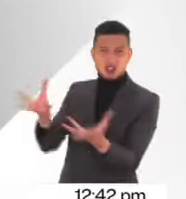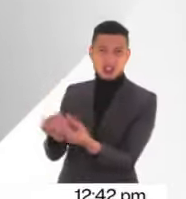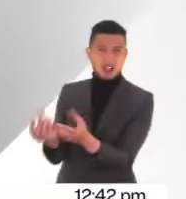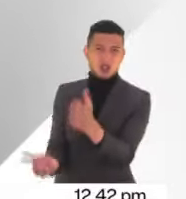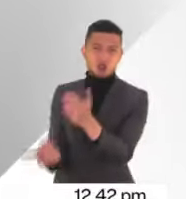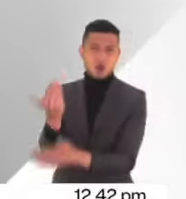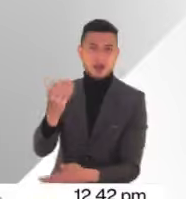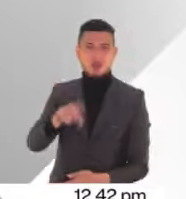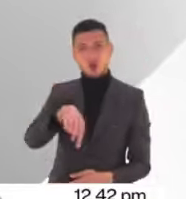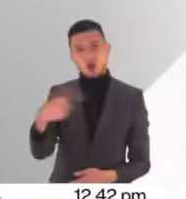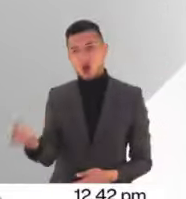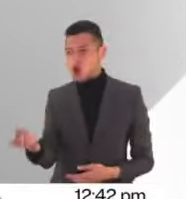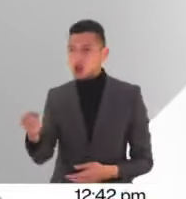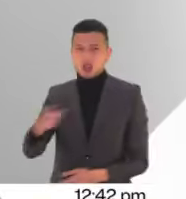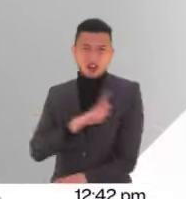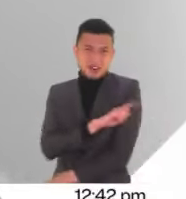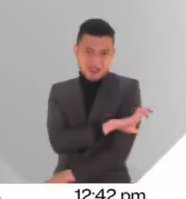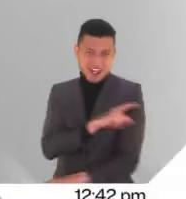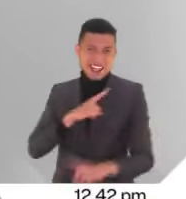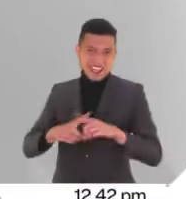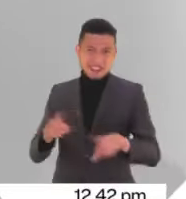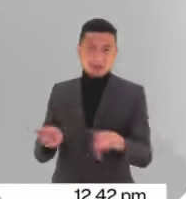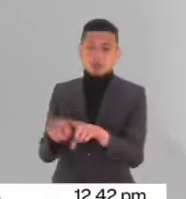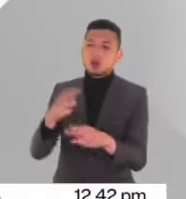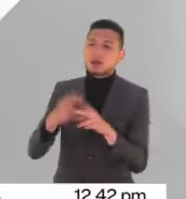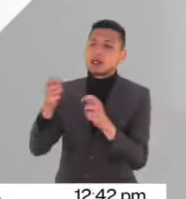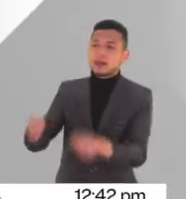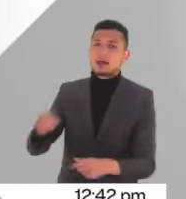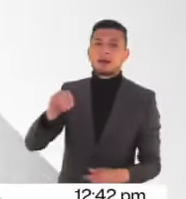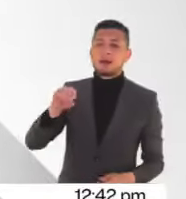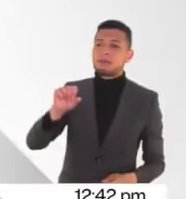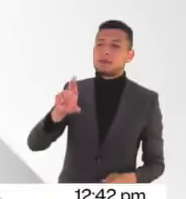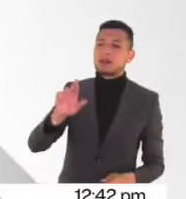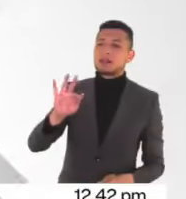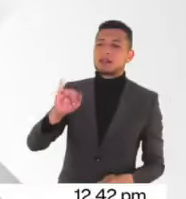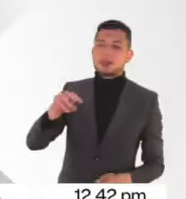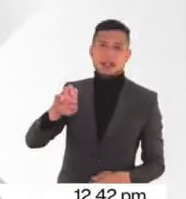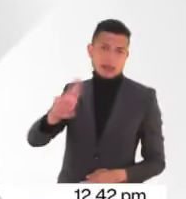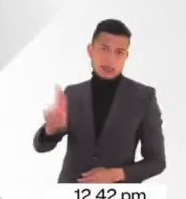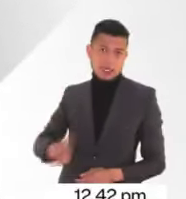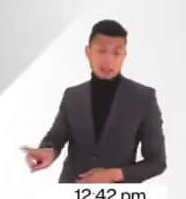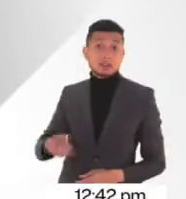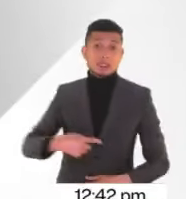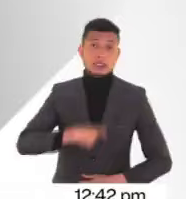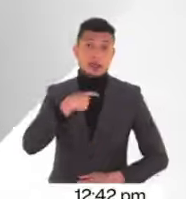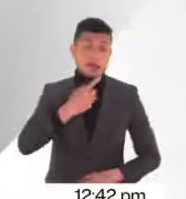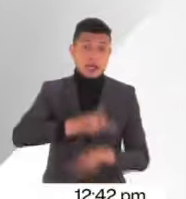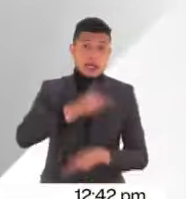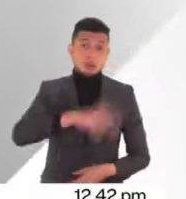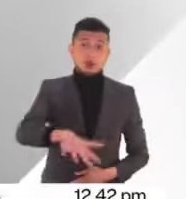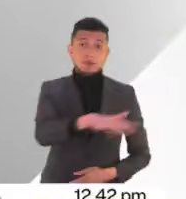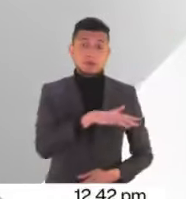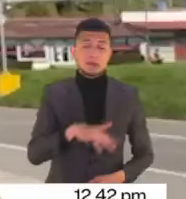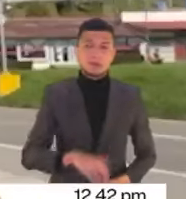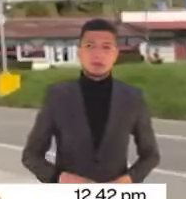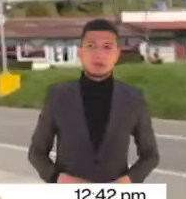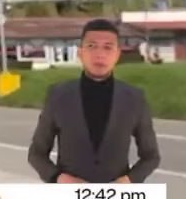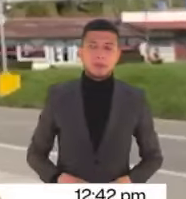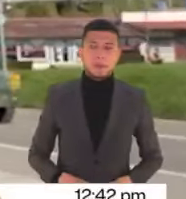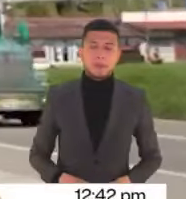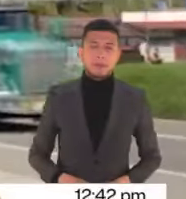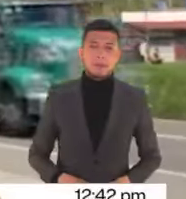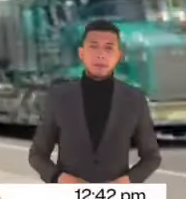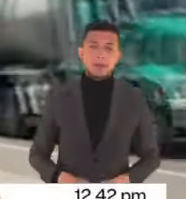disidente denominado Yair Martínez. Esto puso en grave riesgo a la población civil. Este tipo de